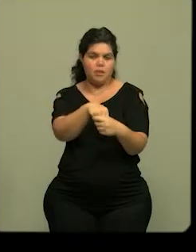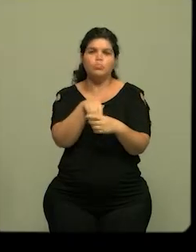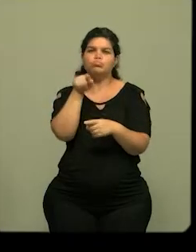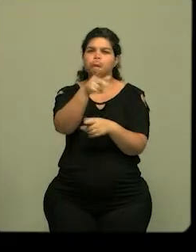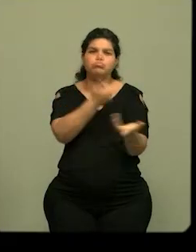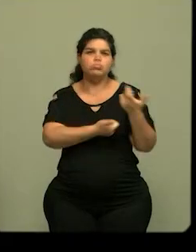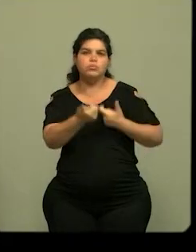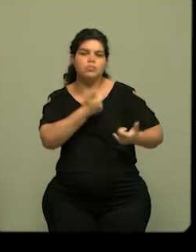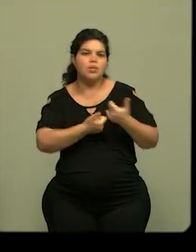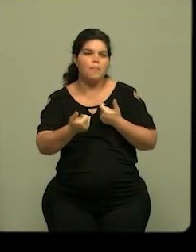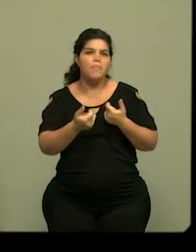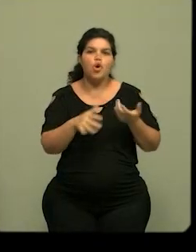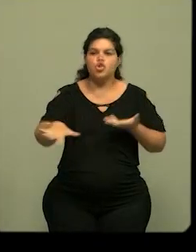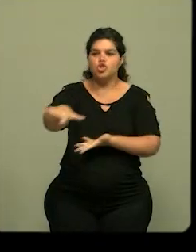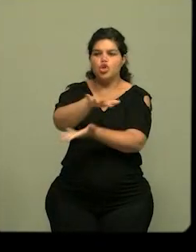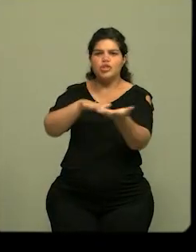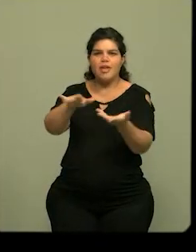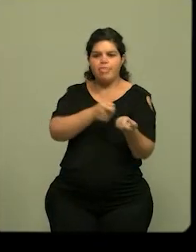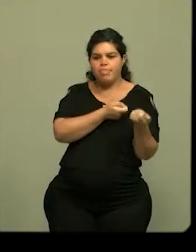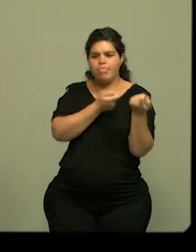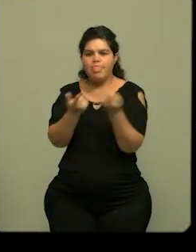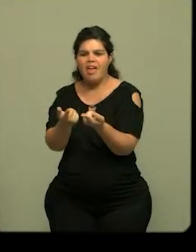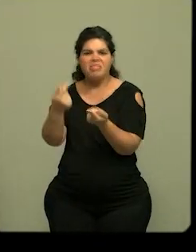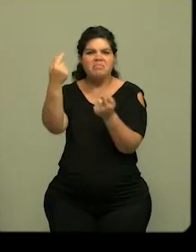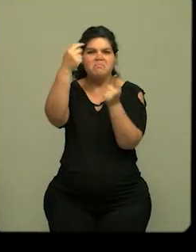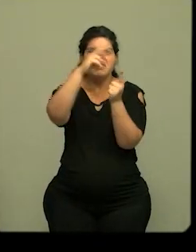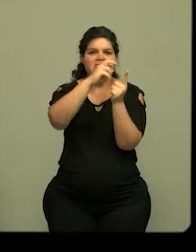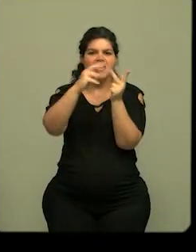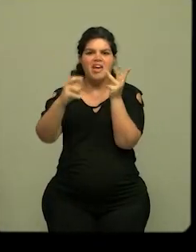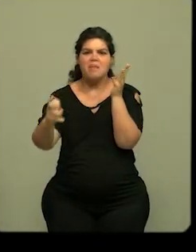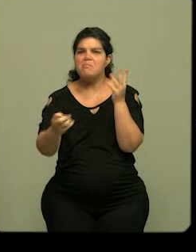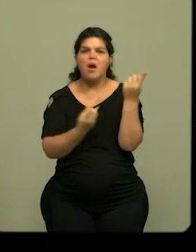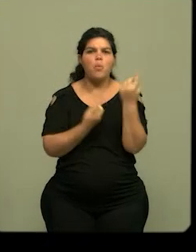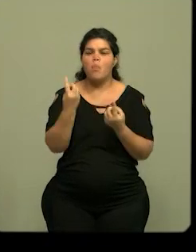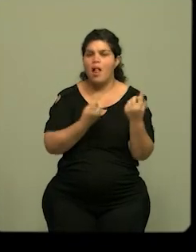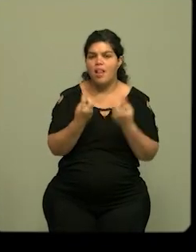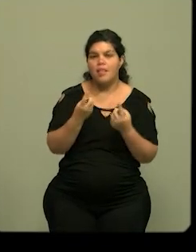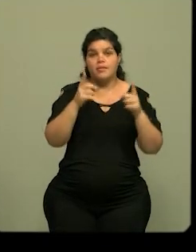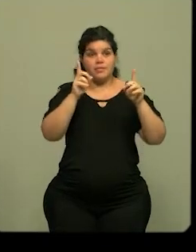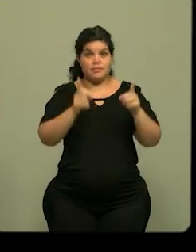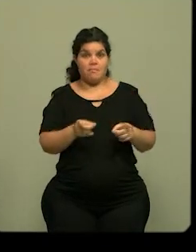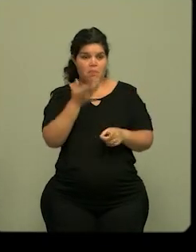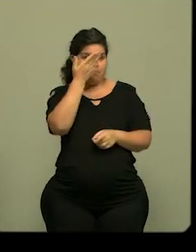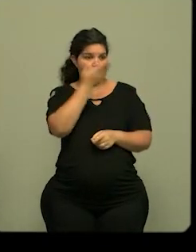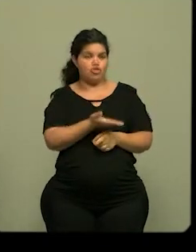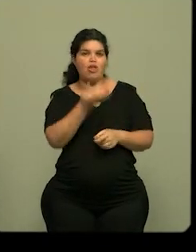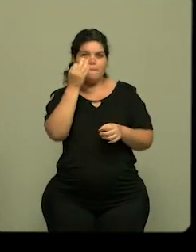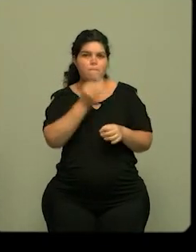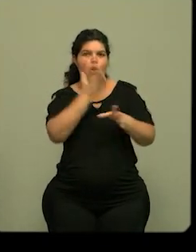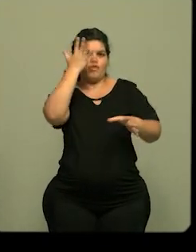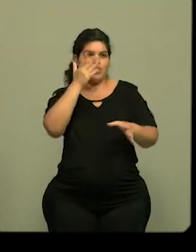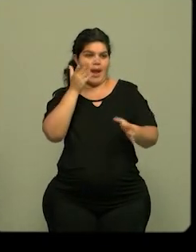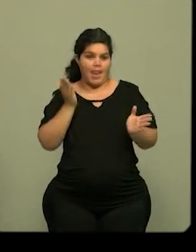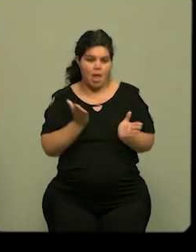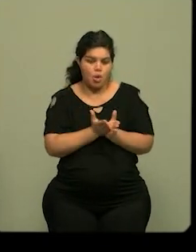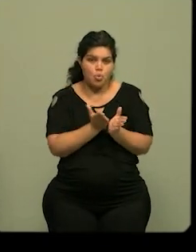es lo que le aporta a la sociedad y cómo se van armando, digo, pensando en estos profesionales del turismo que están